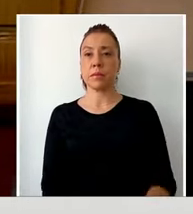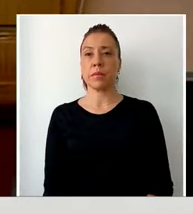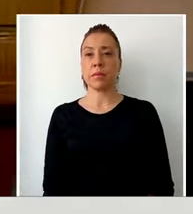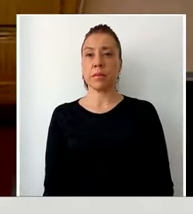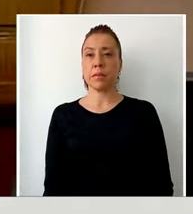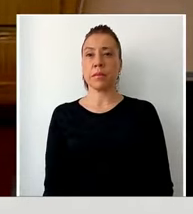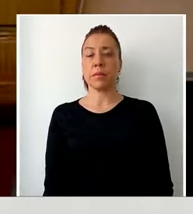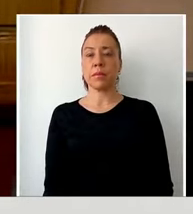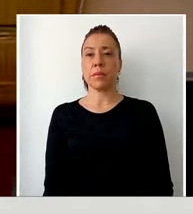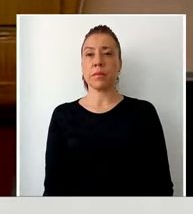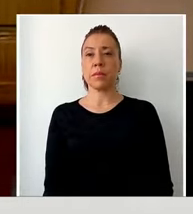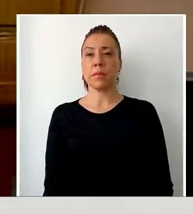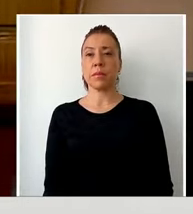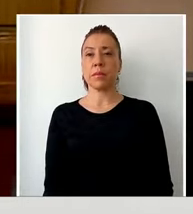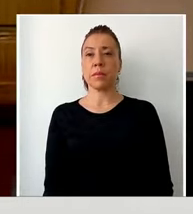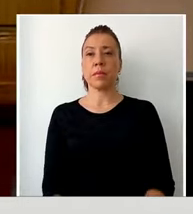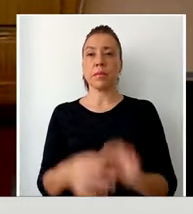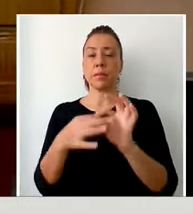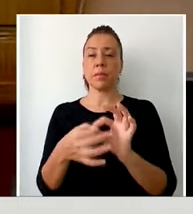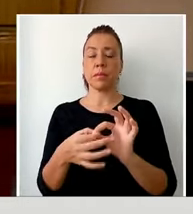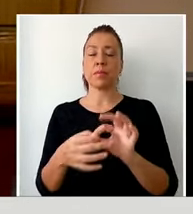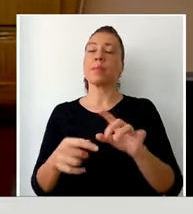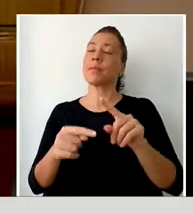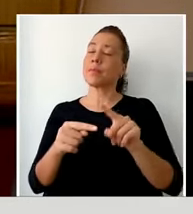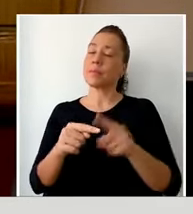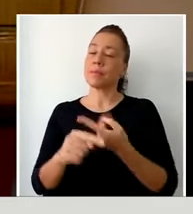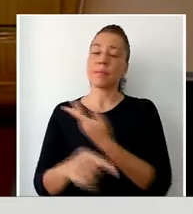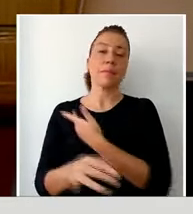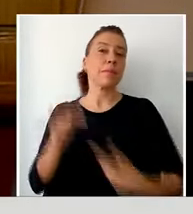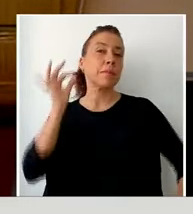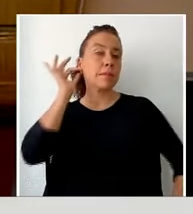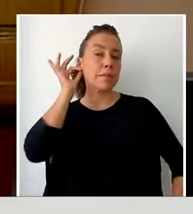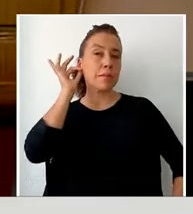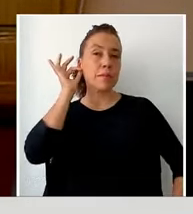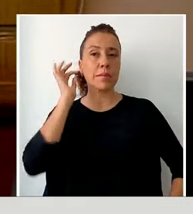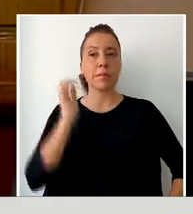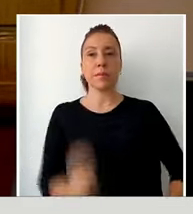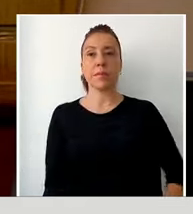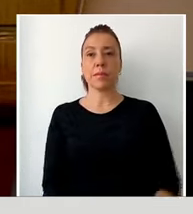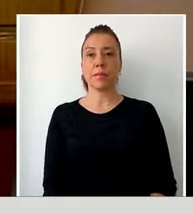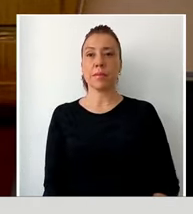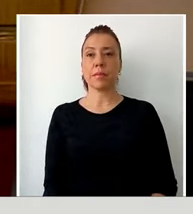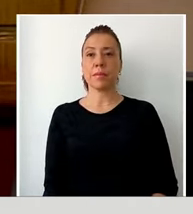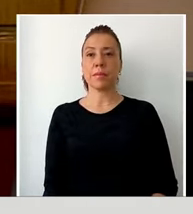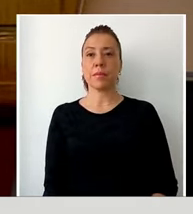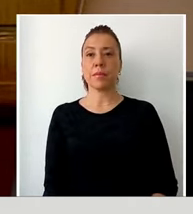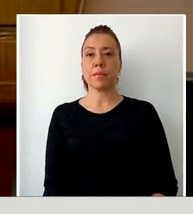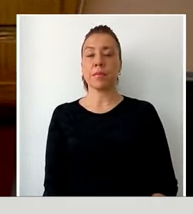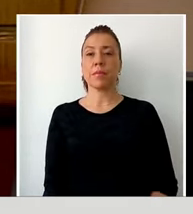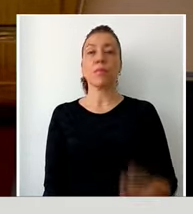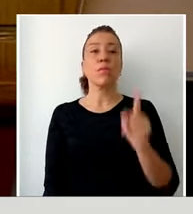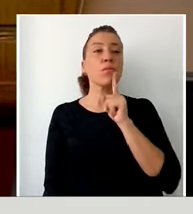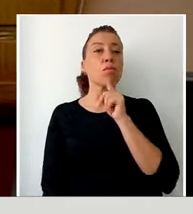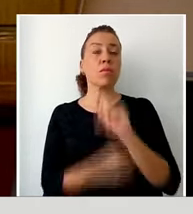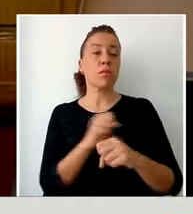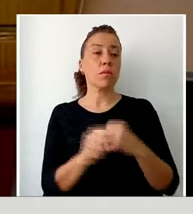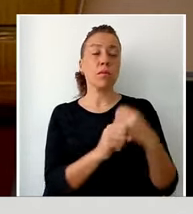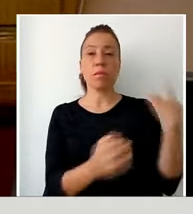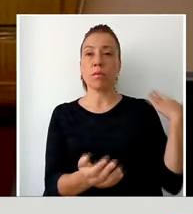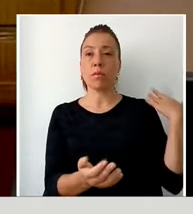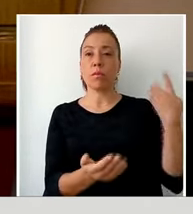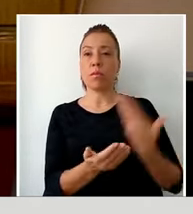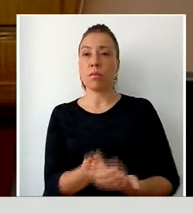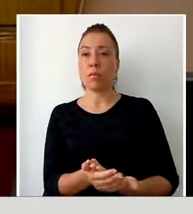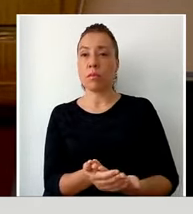Muchas gracias nuevamente presidenta bueno en los últimos años la tónica de nuestra agenda